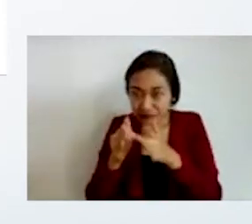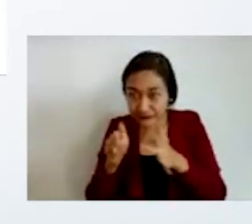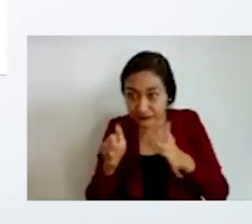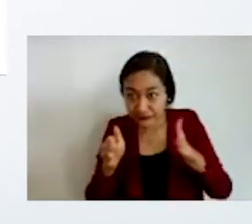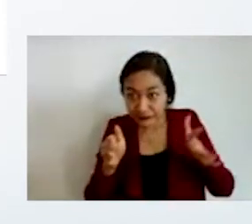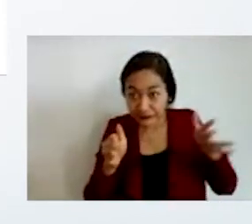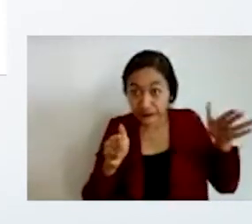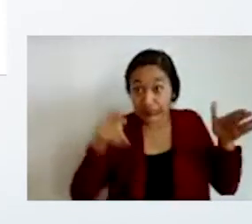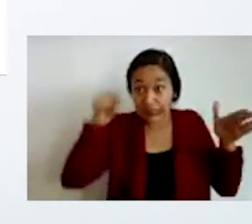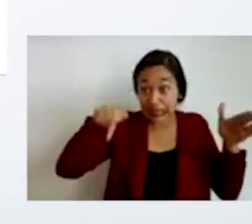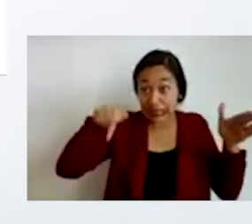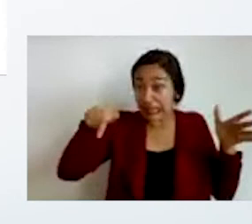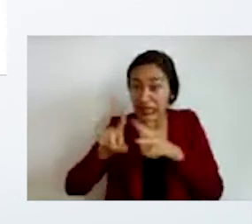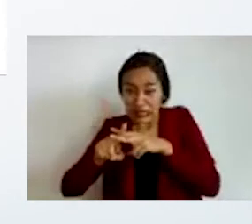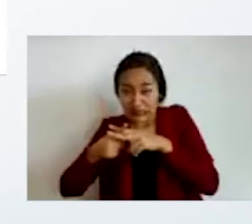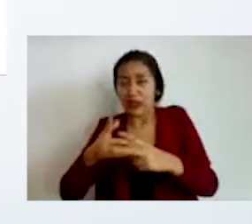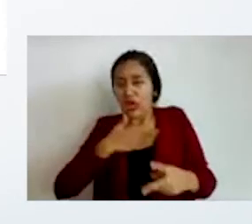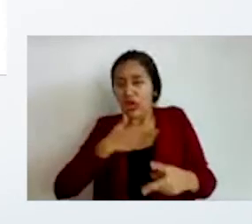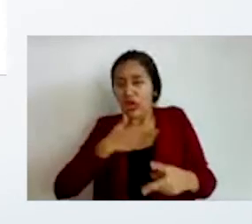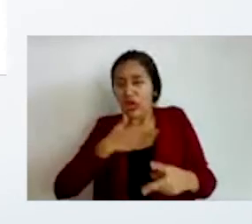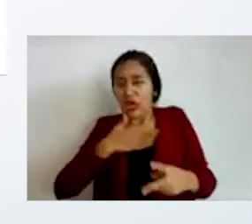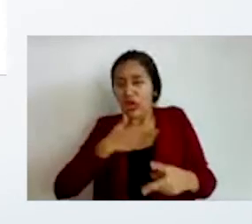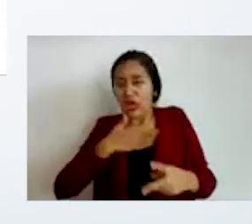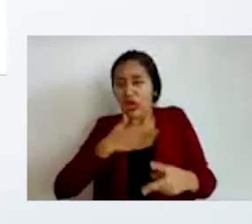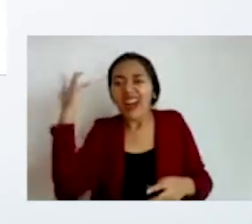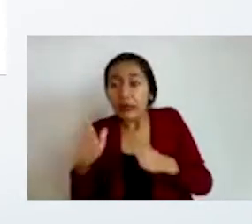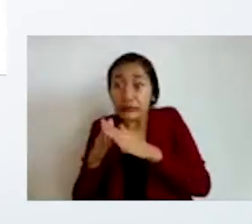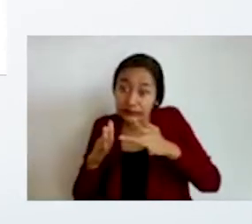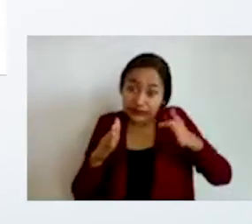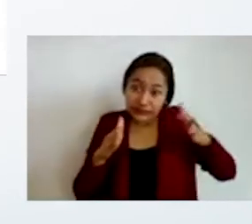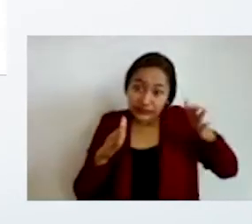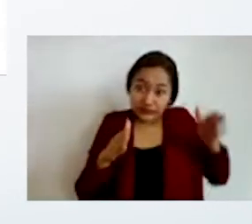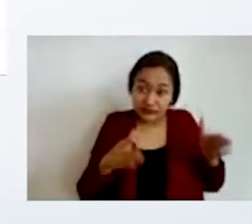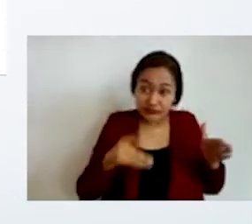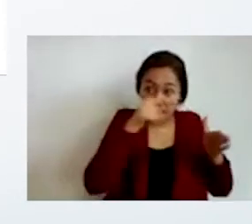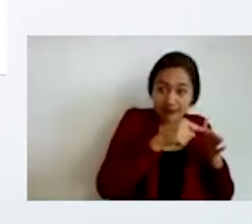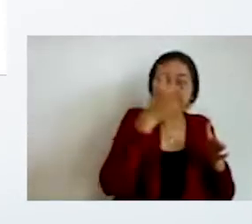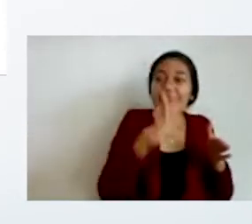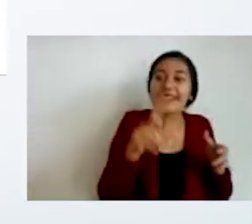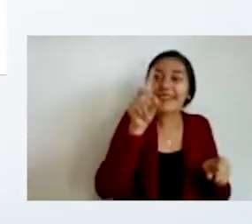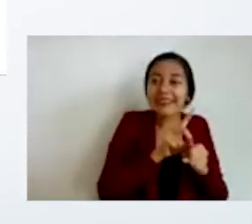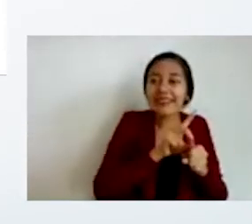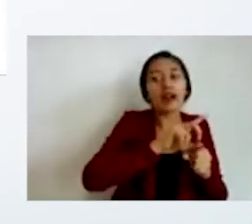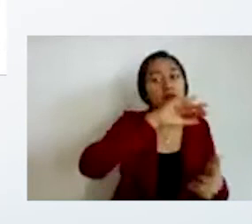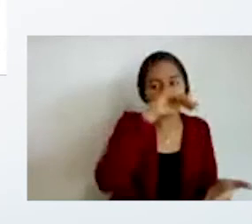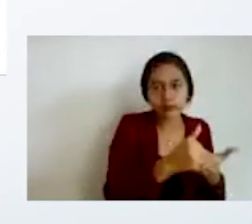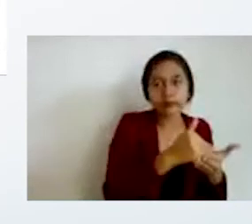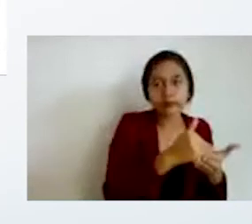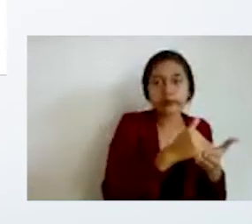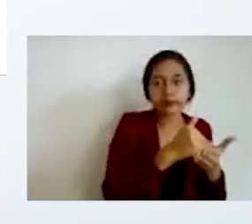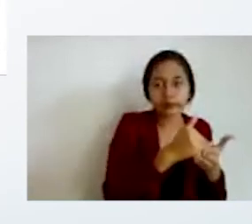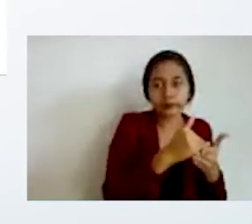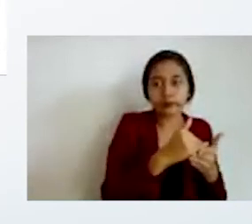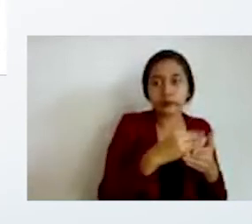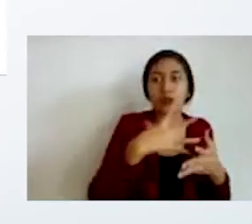el dolor de garganta, para que la persona pueda llegar a estar curada. Pero siempre y cuando ya haya dejado